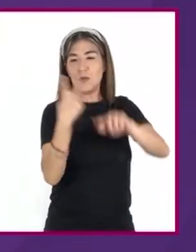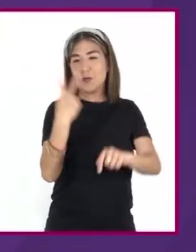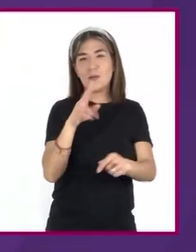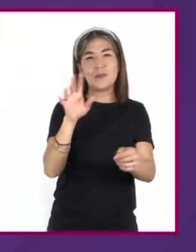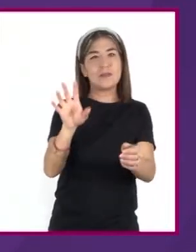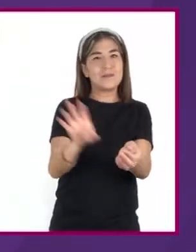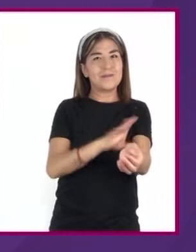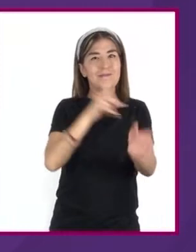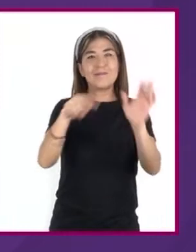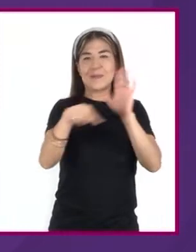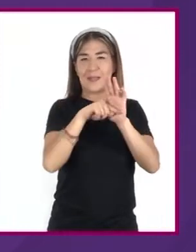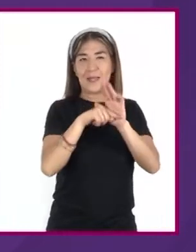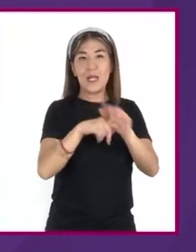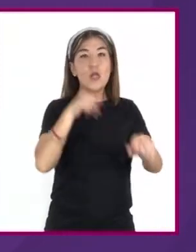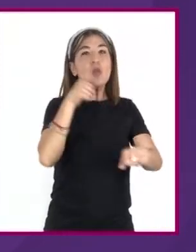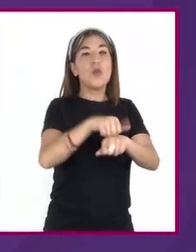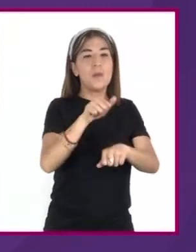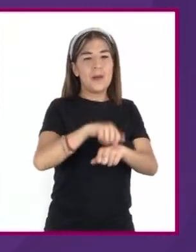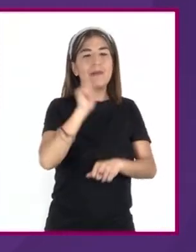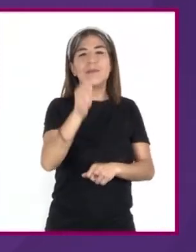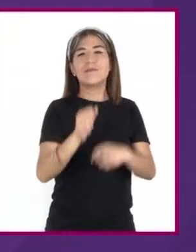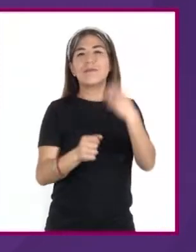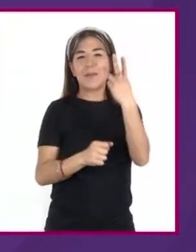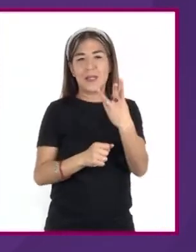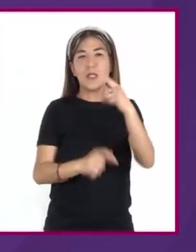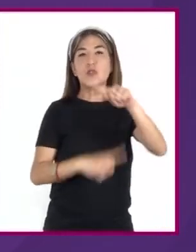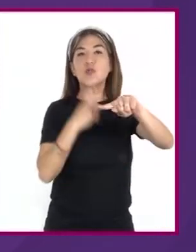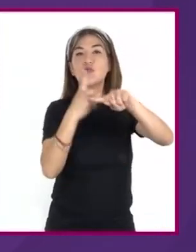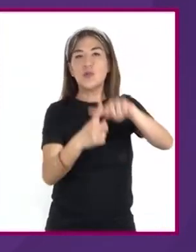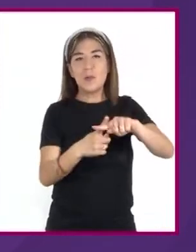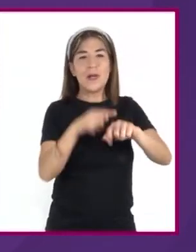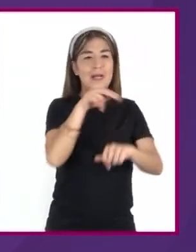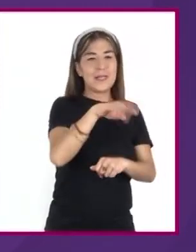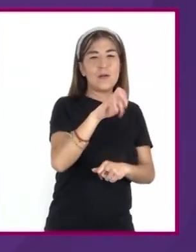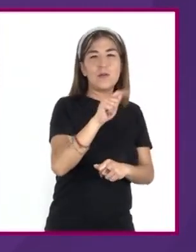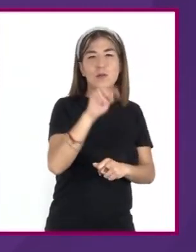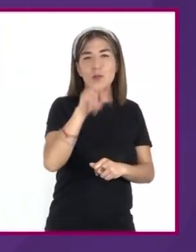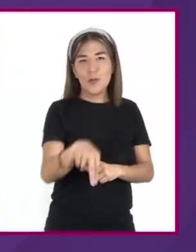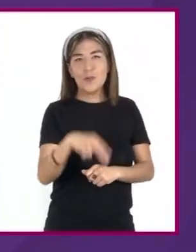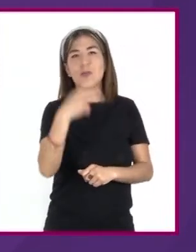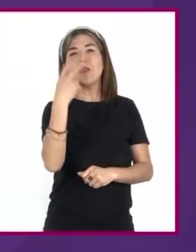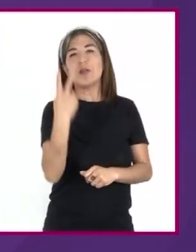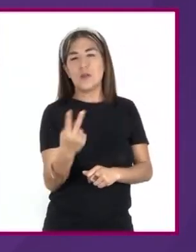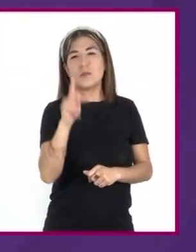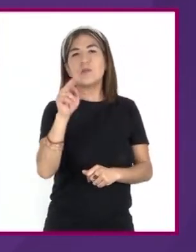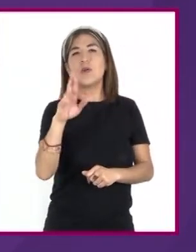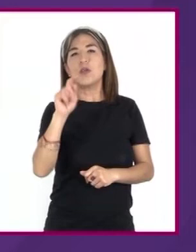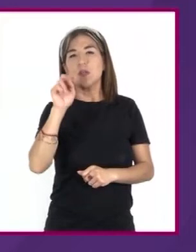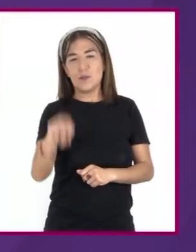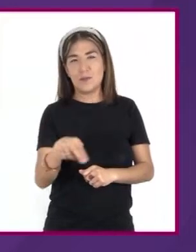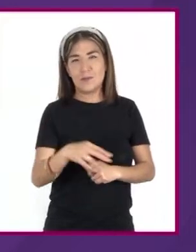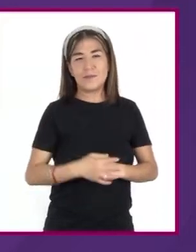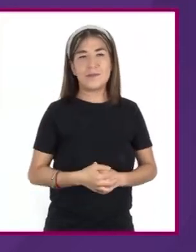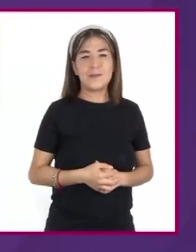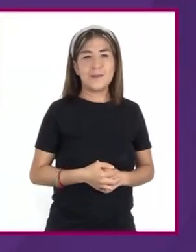negativas y un número másico de 3, es decir, suma de protones y neutrones, dos protones, un neutrón.